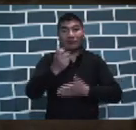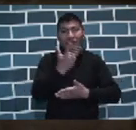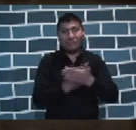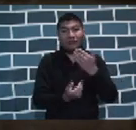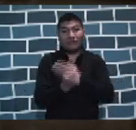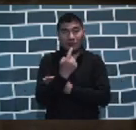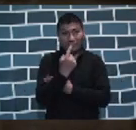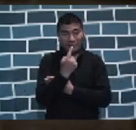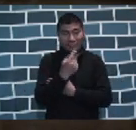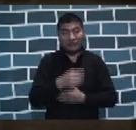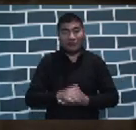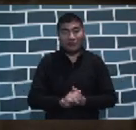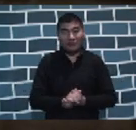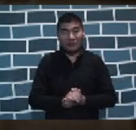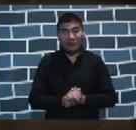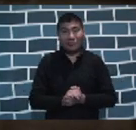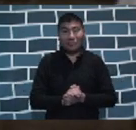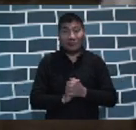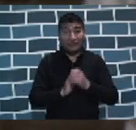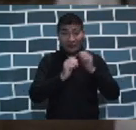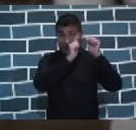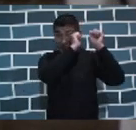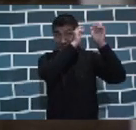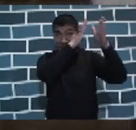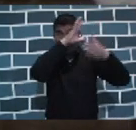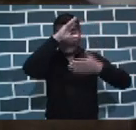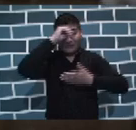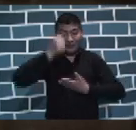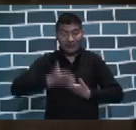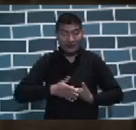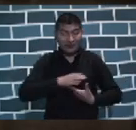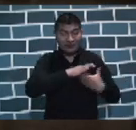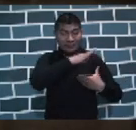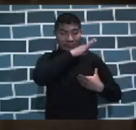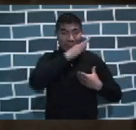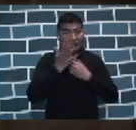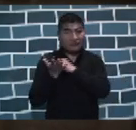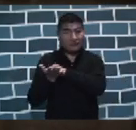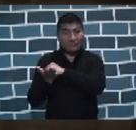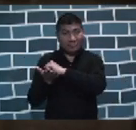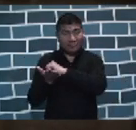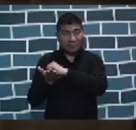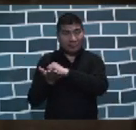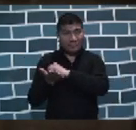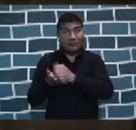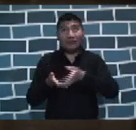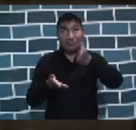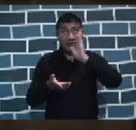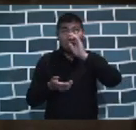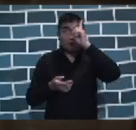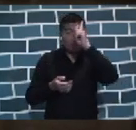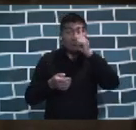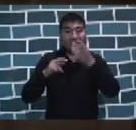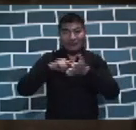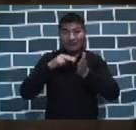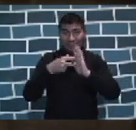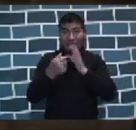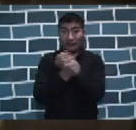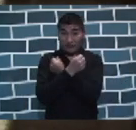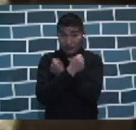trinidad el padre el hijo y el espíritu santo dios que es amor